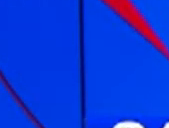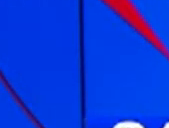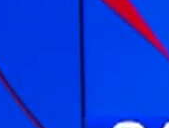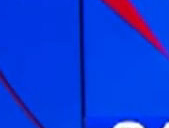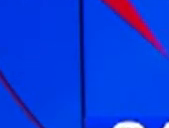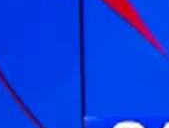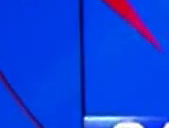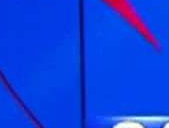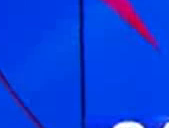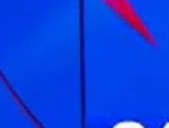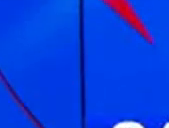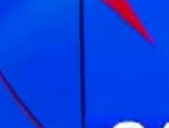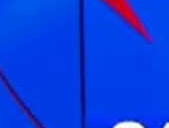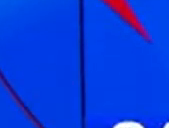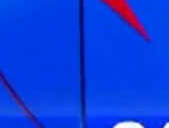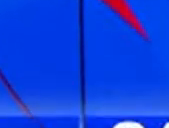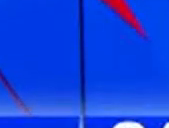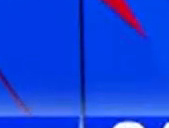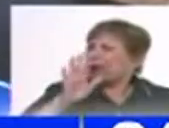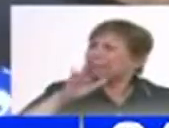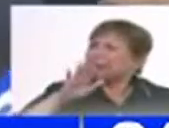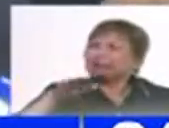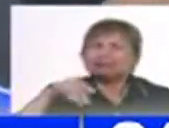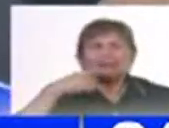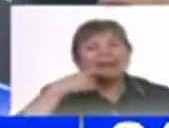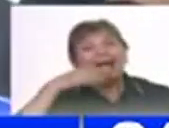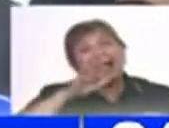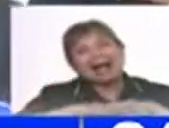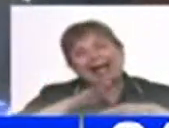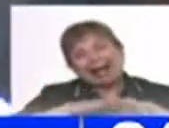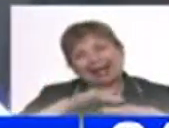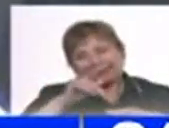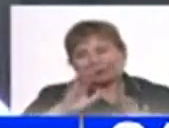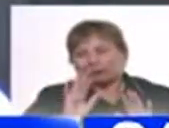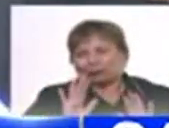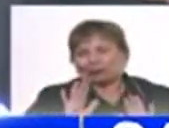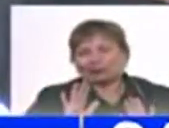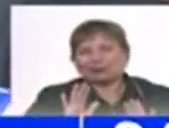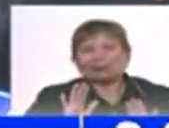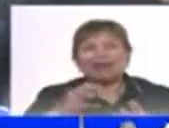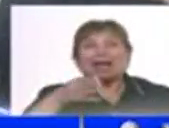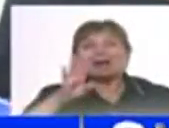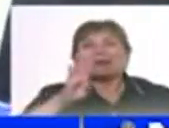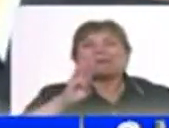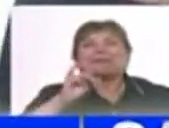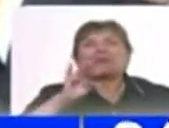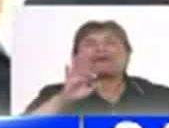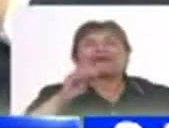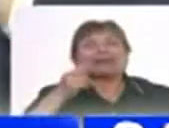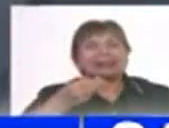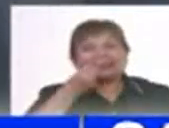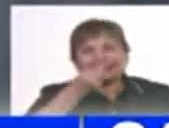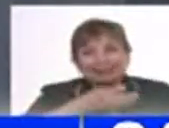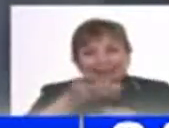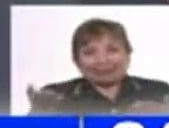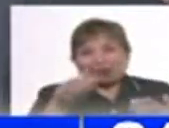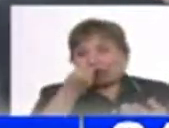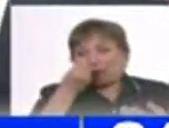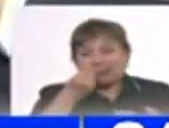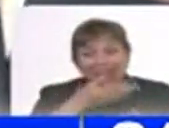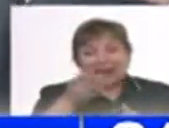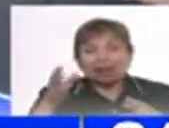se manifestó, que fue lo que dijo, lo vemos. Es con respecto al buffet que sirven en el Congreso. Bien, yo creo